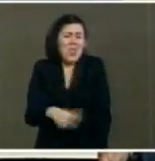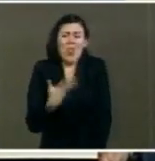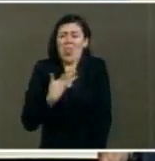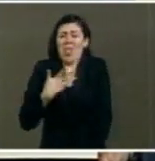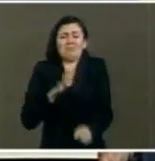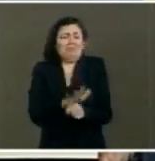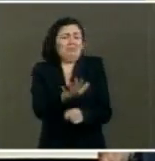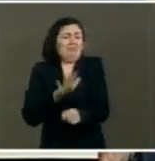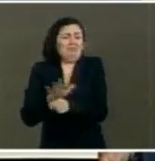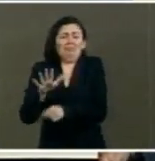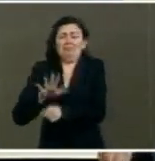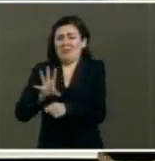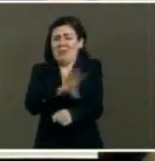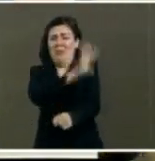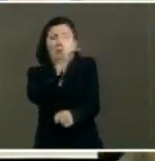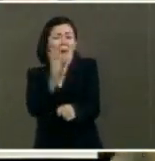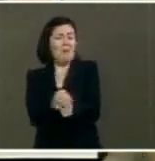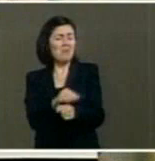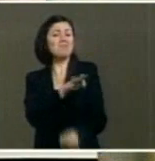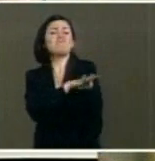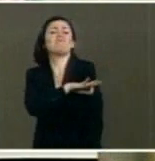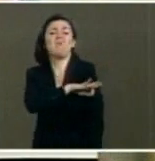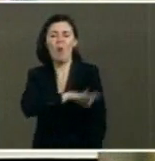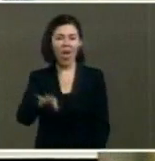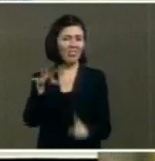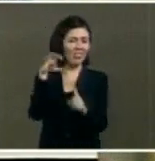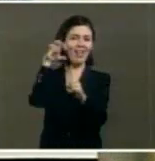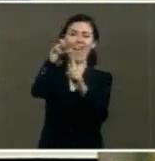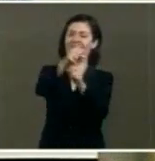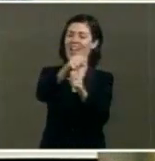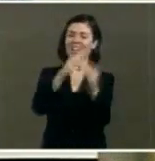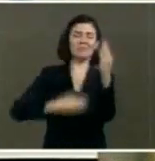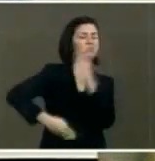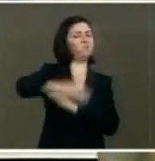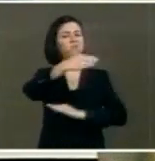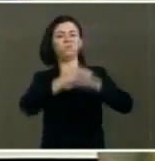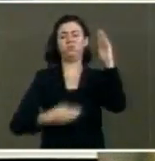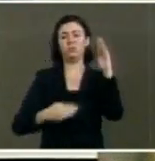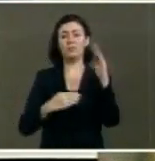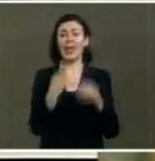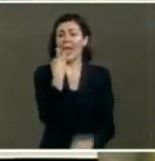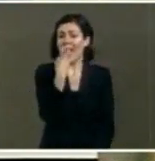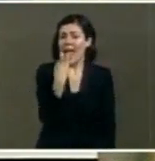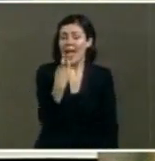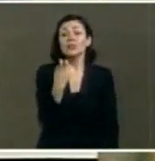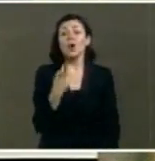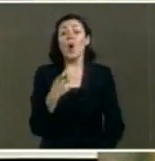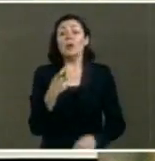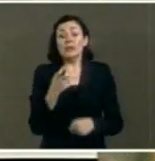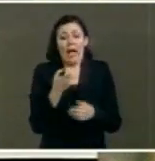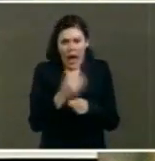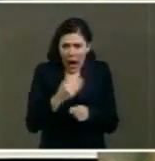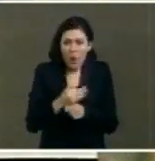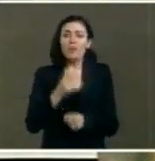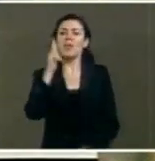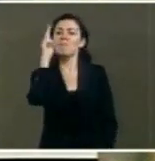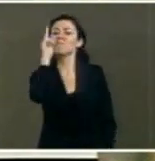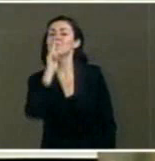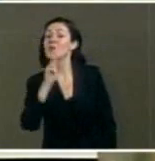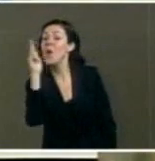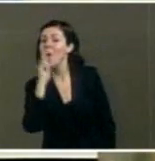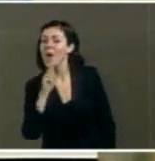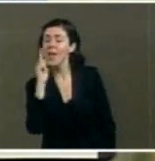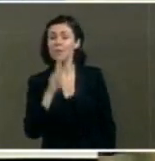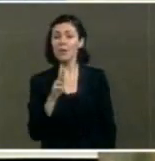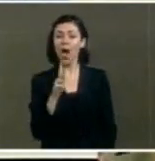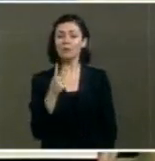que está llamada a ser. Es en esta hora de prueba cuando los pueblos templan su carácter. En